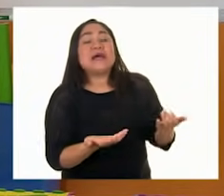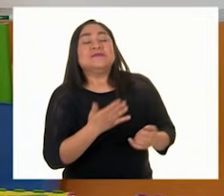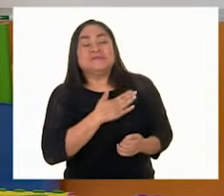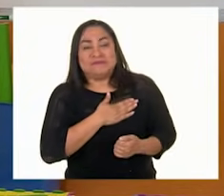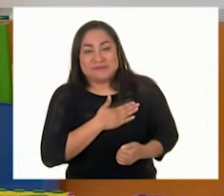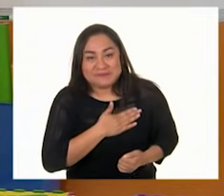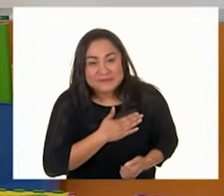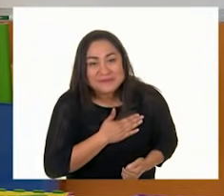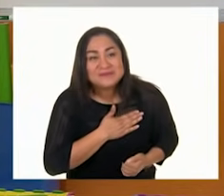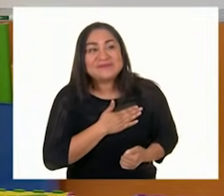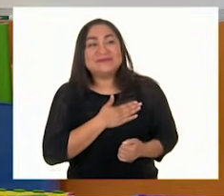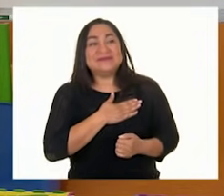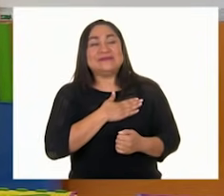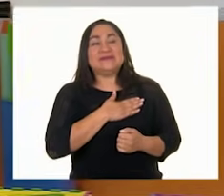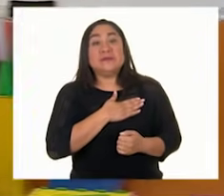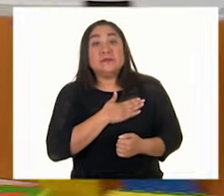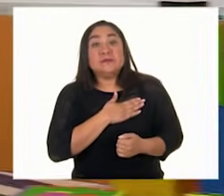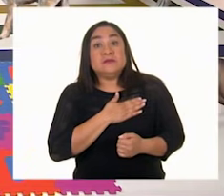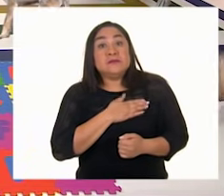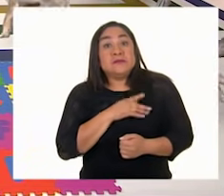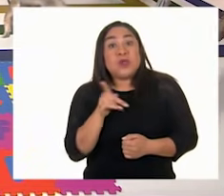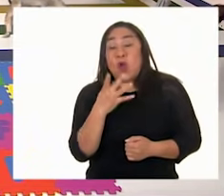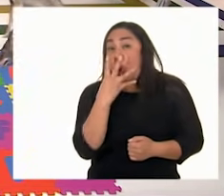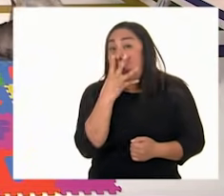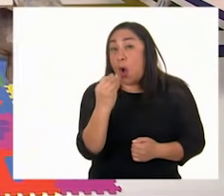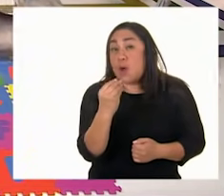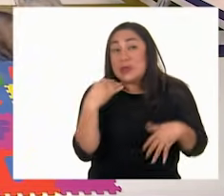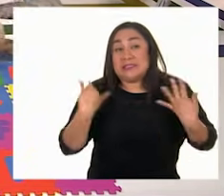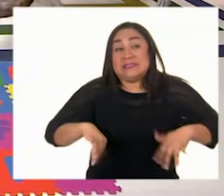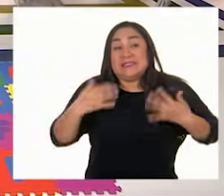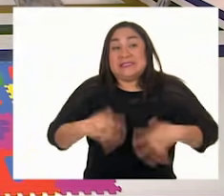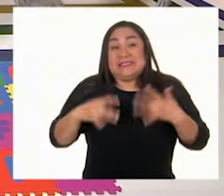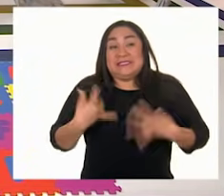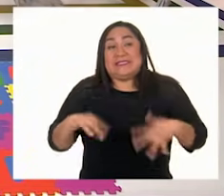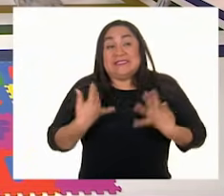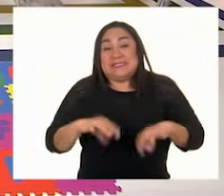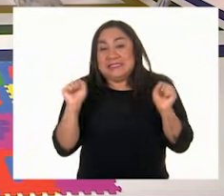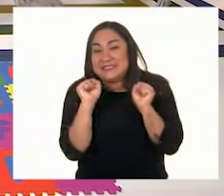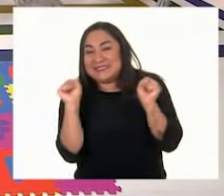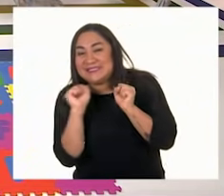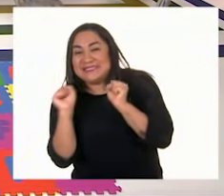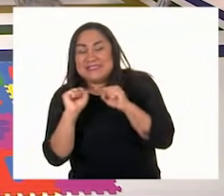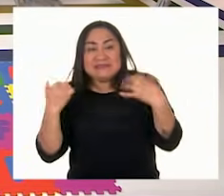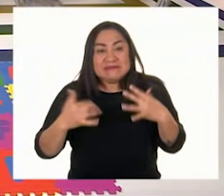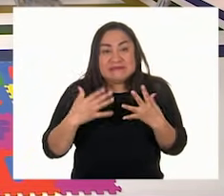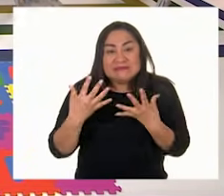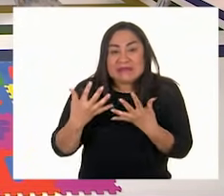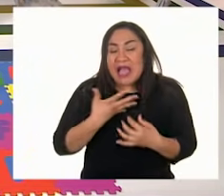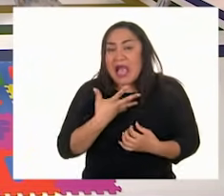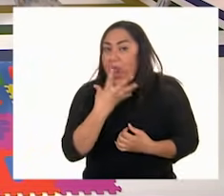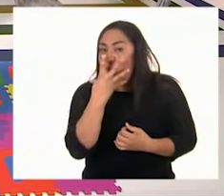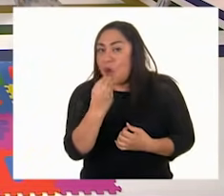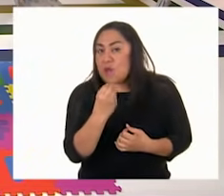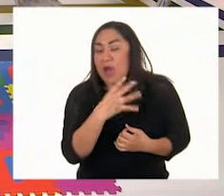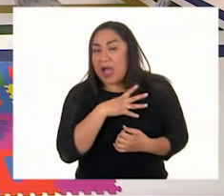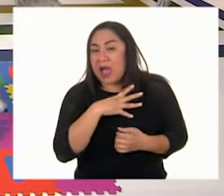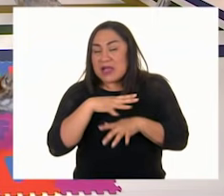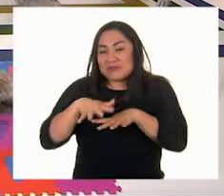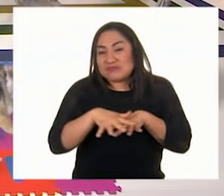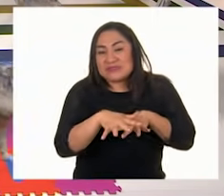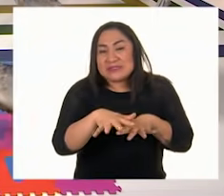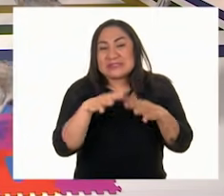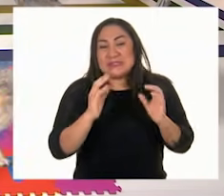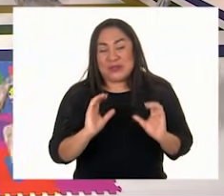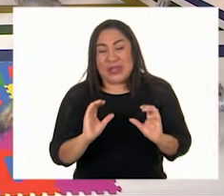corazón, miren. ¡Hay unos lobos! ¡Uy, unos lobos! ¡No! ¿Qué hacemos? ¡Hay una manada! ¡Una manada de lobos! Cuidado, maestra,